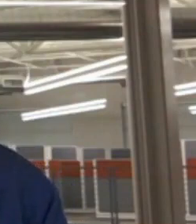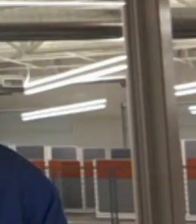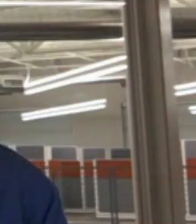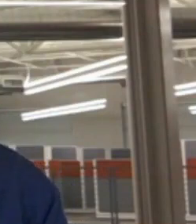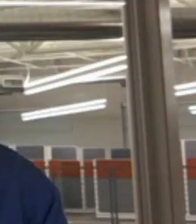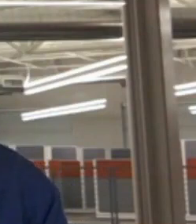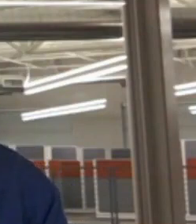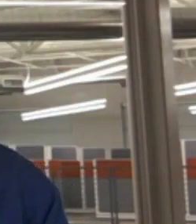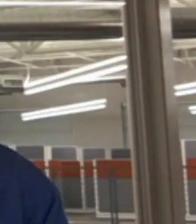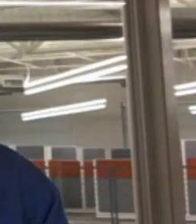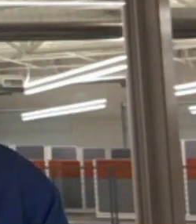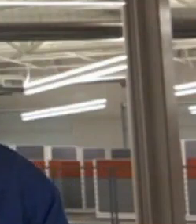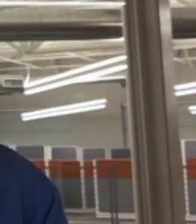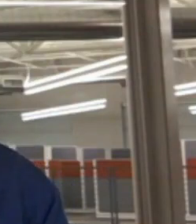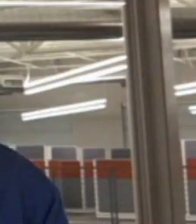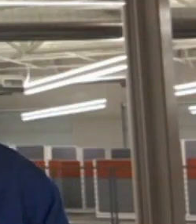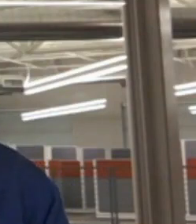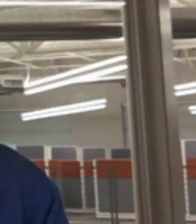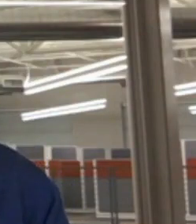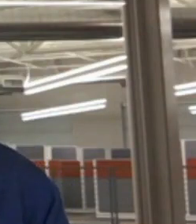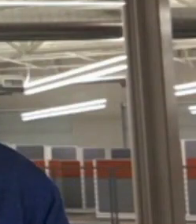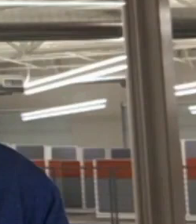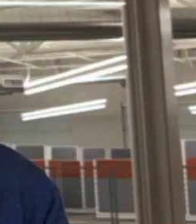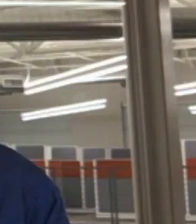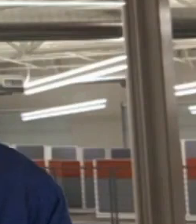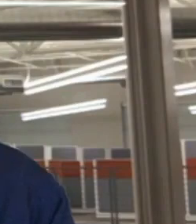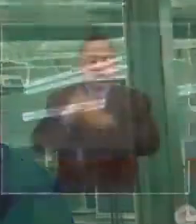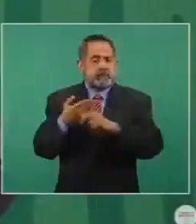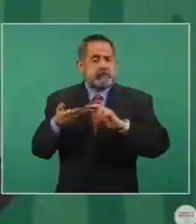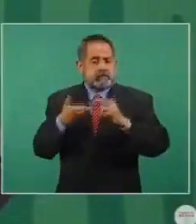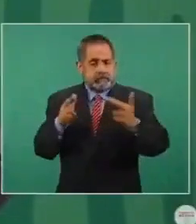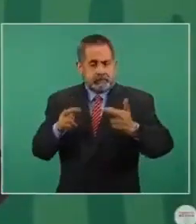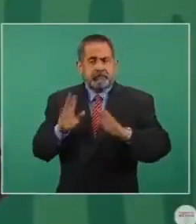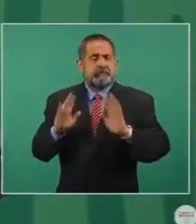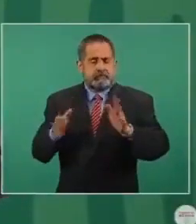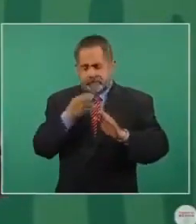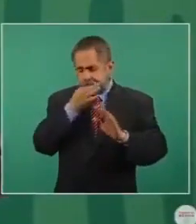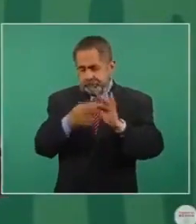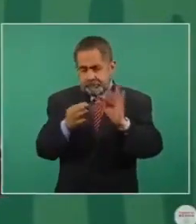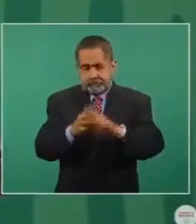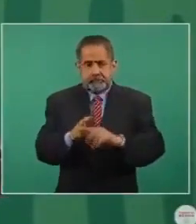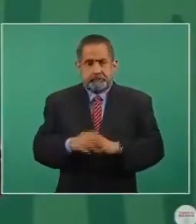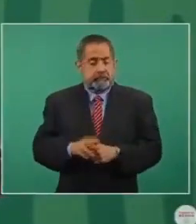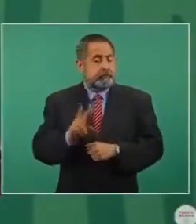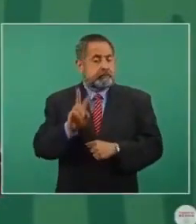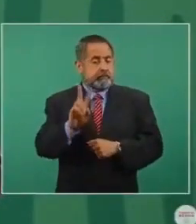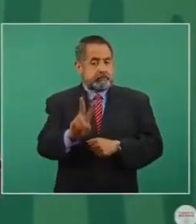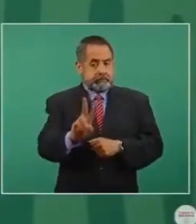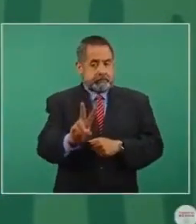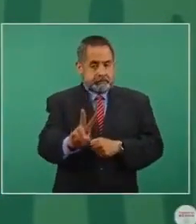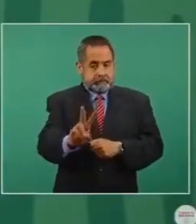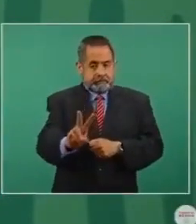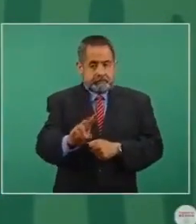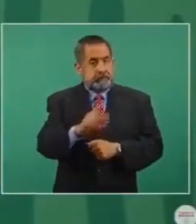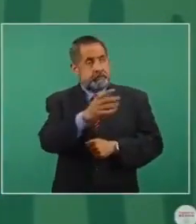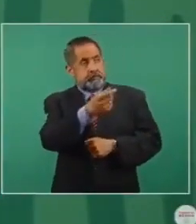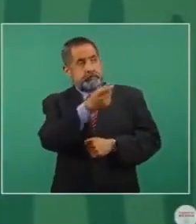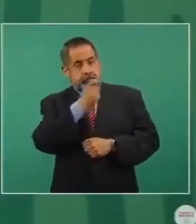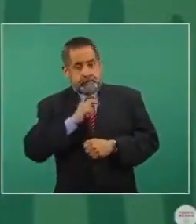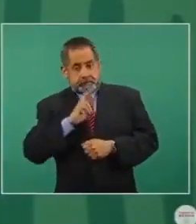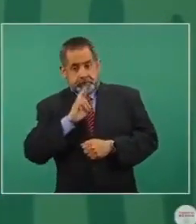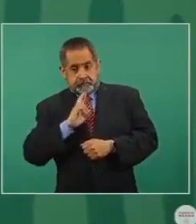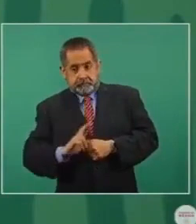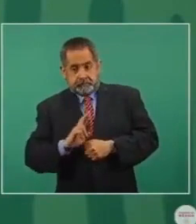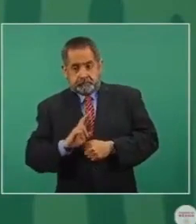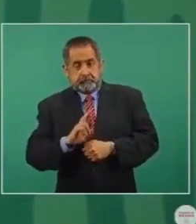de consideración por parte de Washington. Y habla. El viernes vamos a tener una respuesta